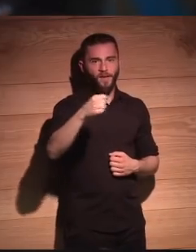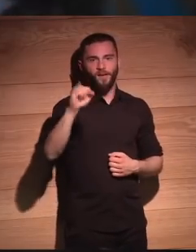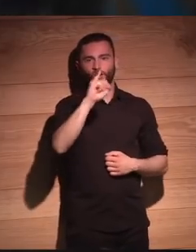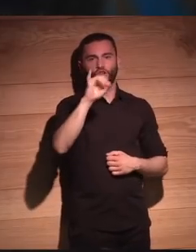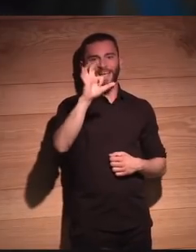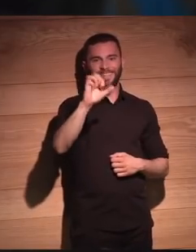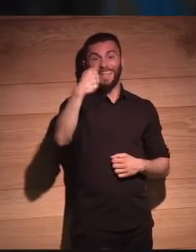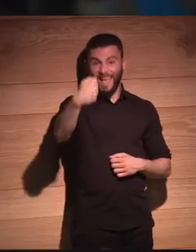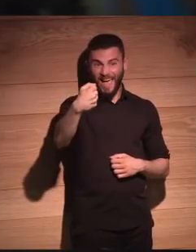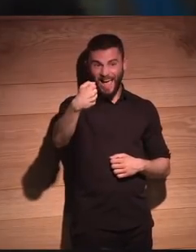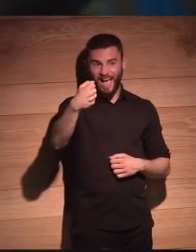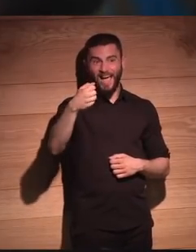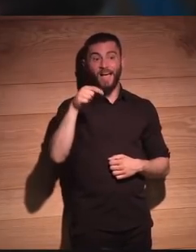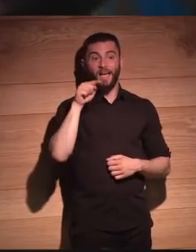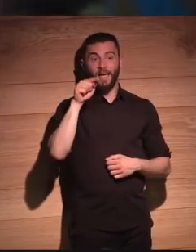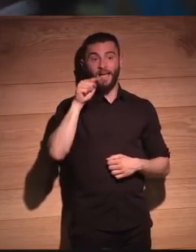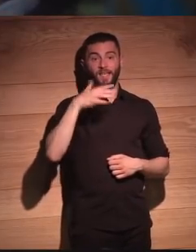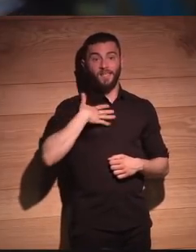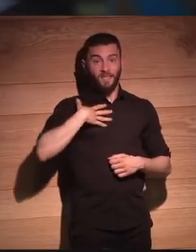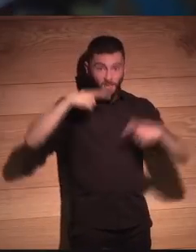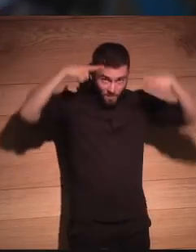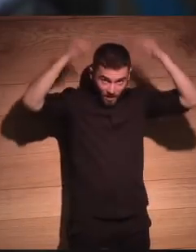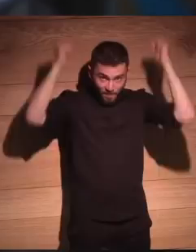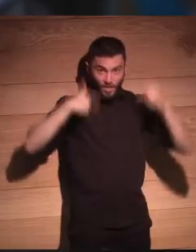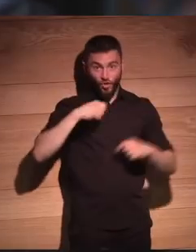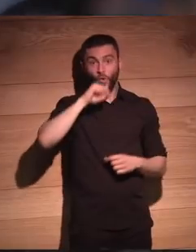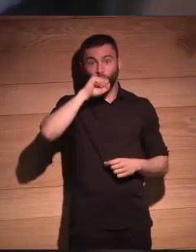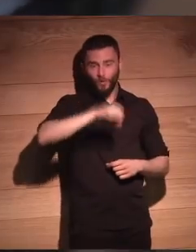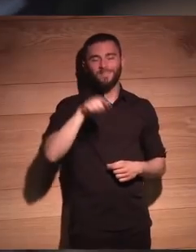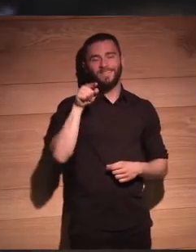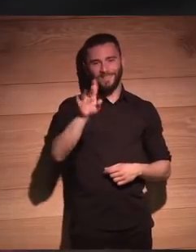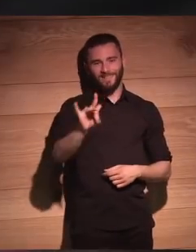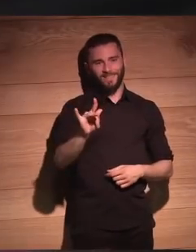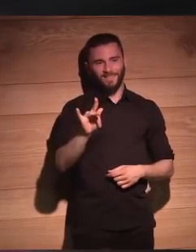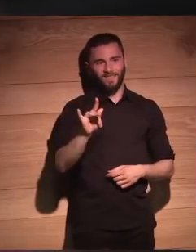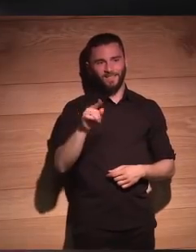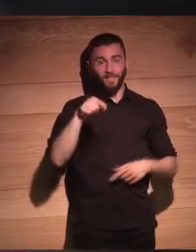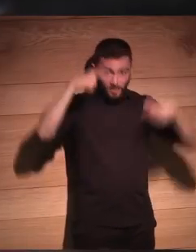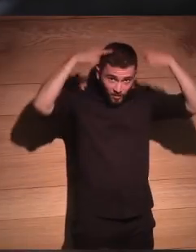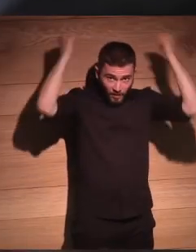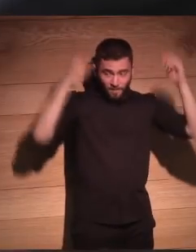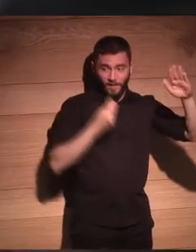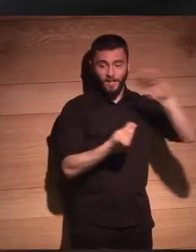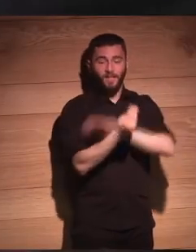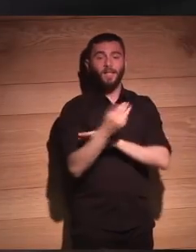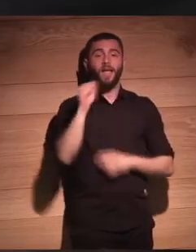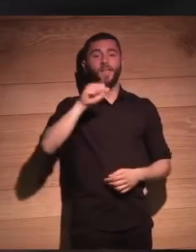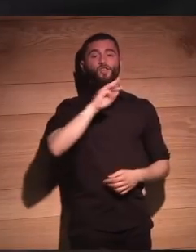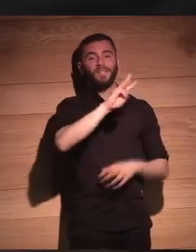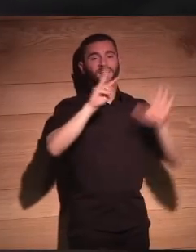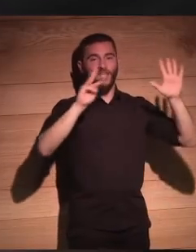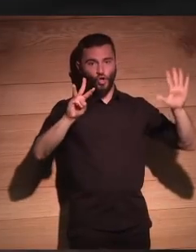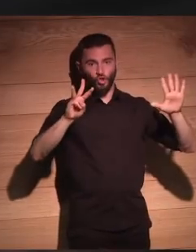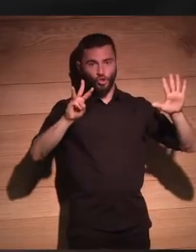JSA, que ahí sí estaba el Batman del que yo me enamoré, un Batman que después, que era el Batman que nace en el año